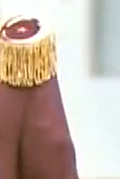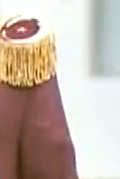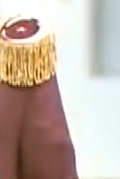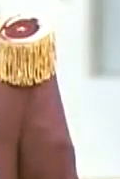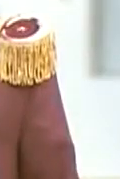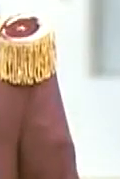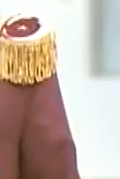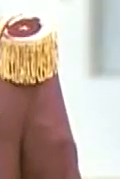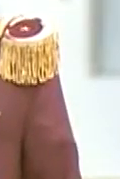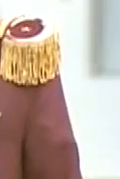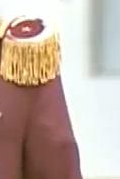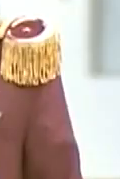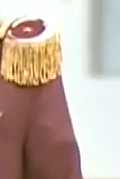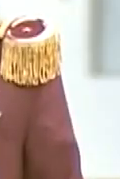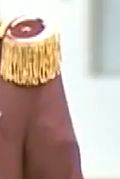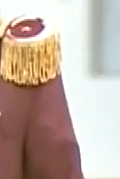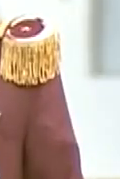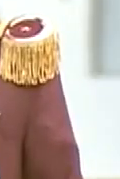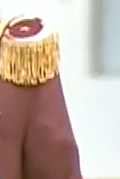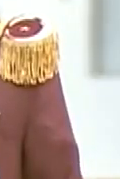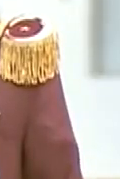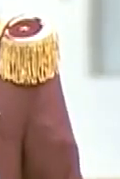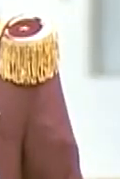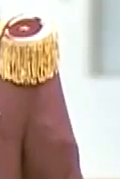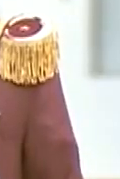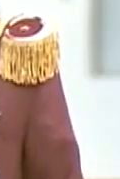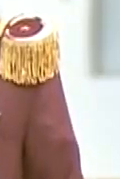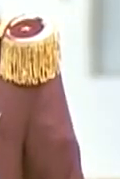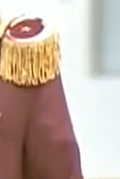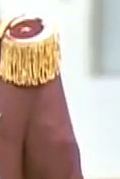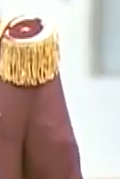1968 de nuestra Fuerza Armada Nacional Bolivariana.